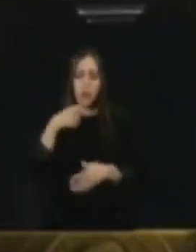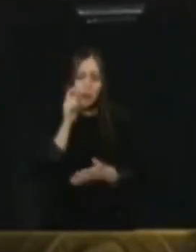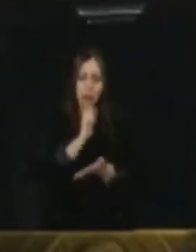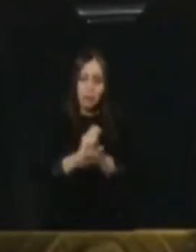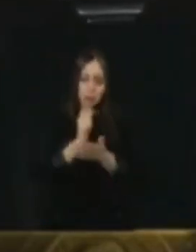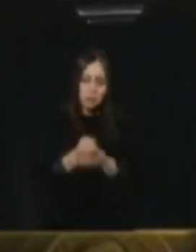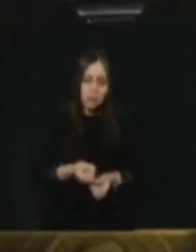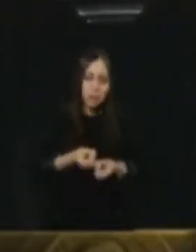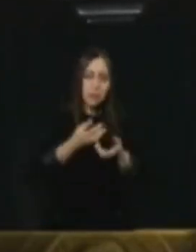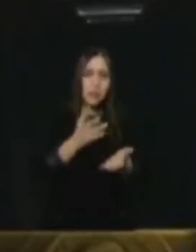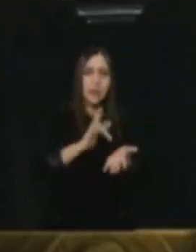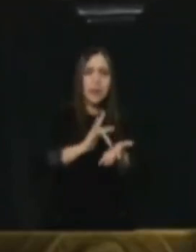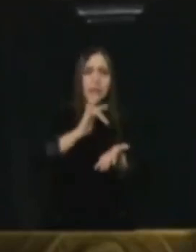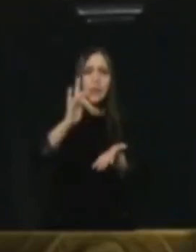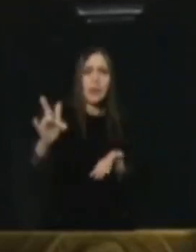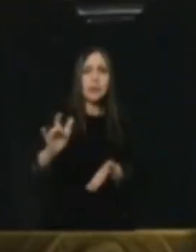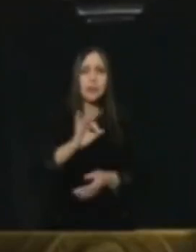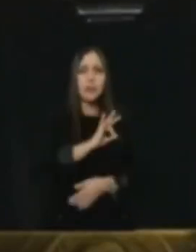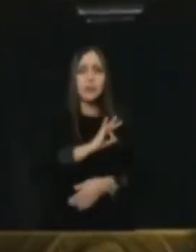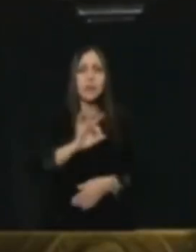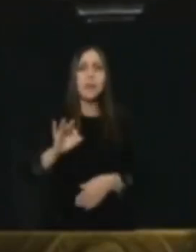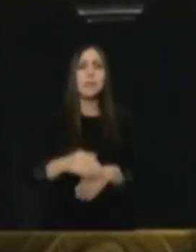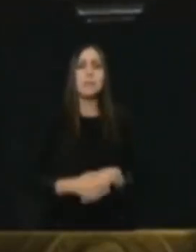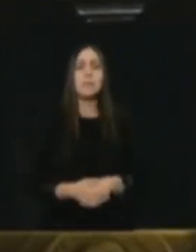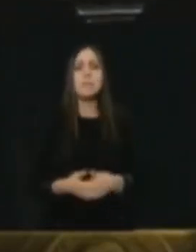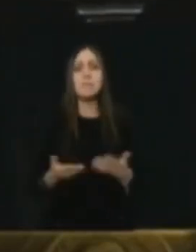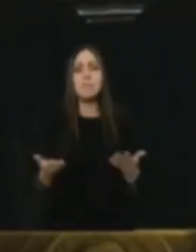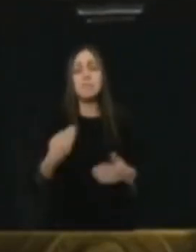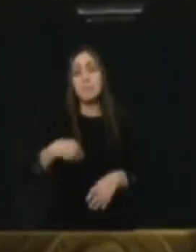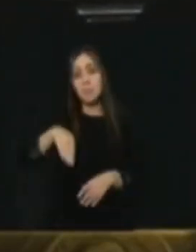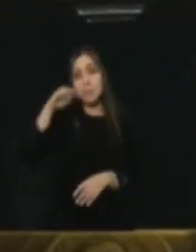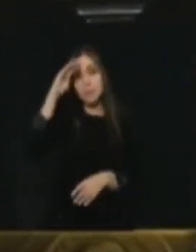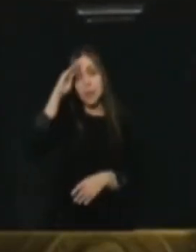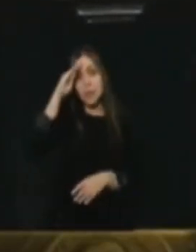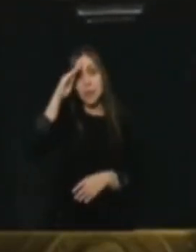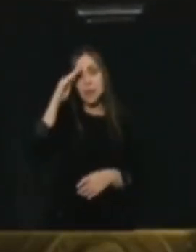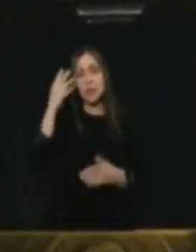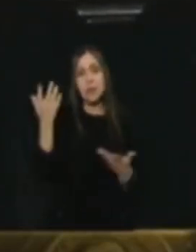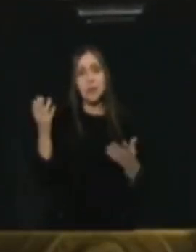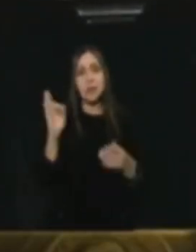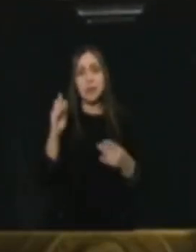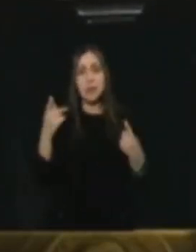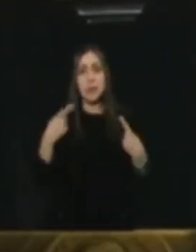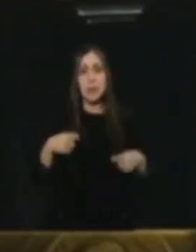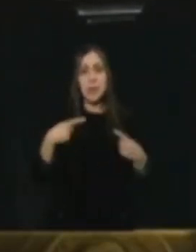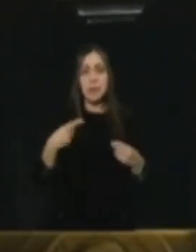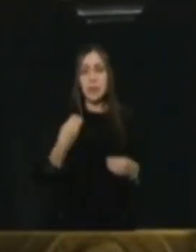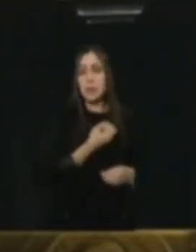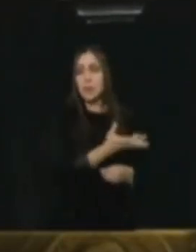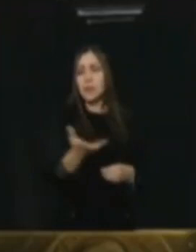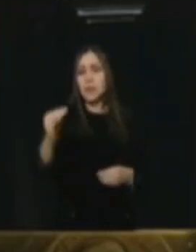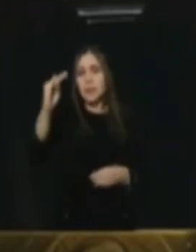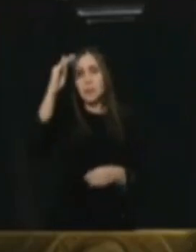Pido perdón, supongo que muchos esperaban un discurso, un texto